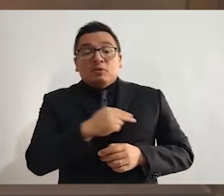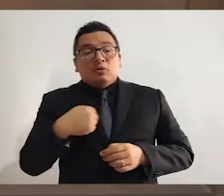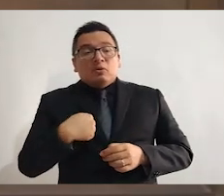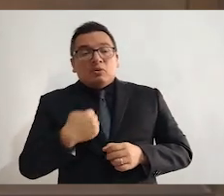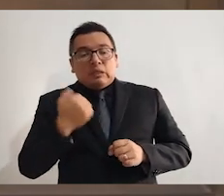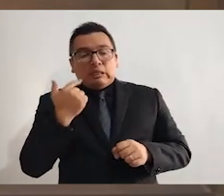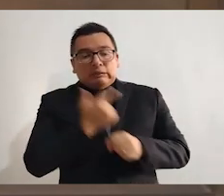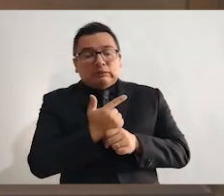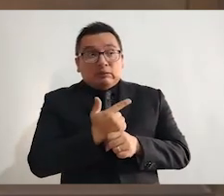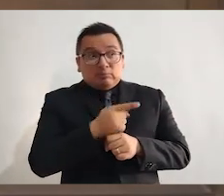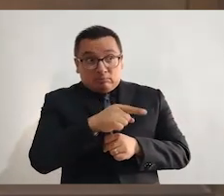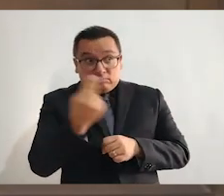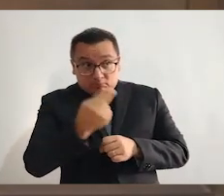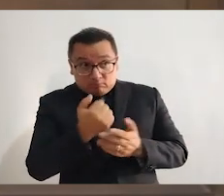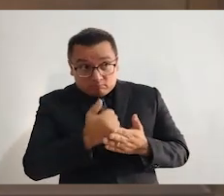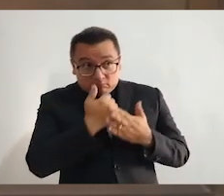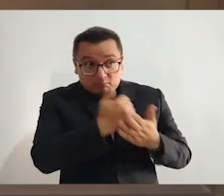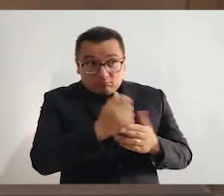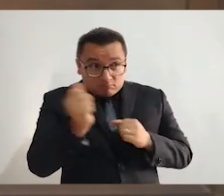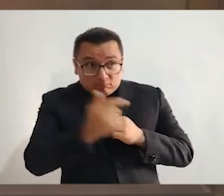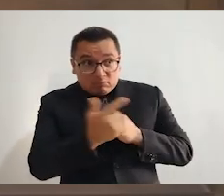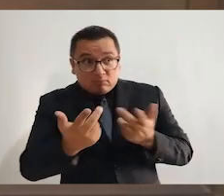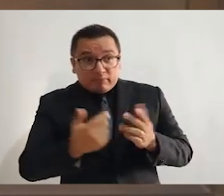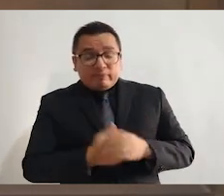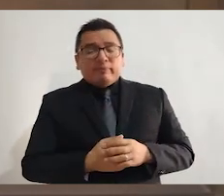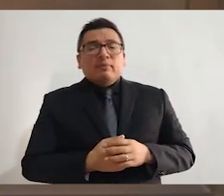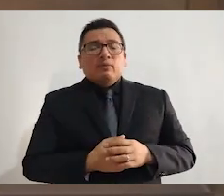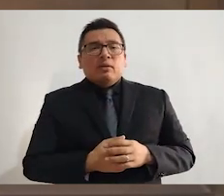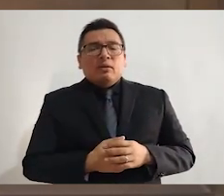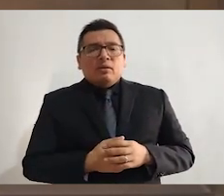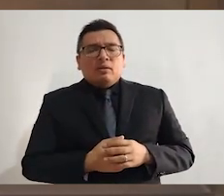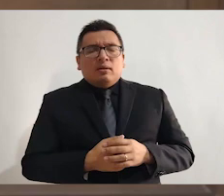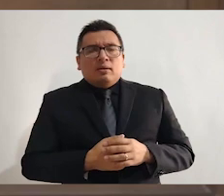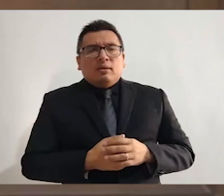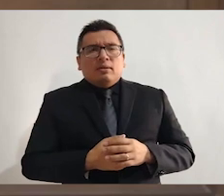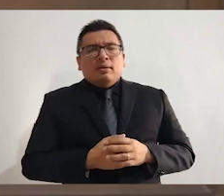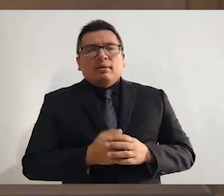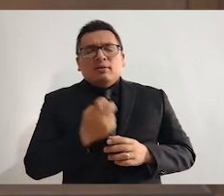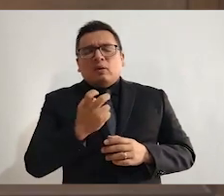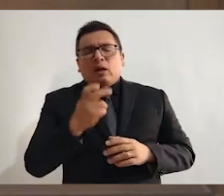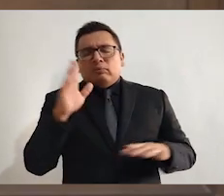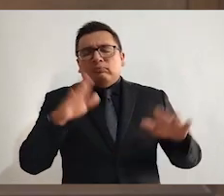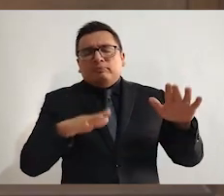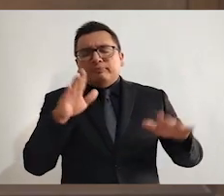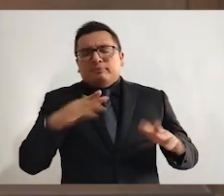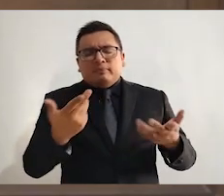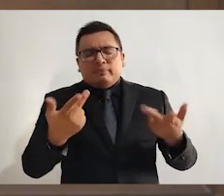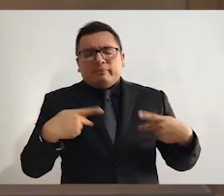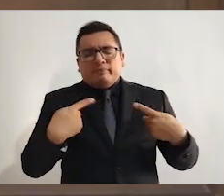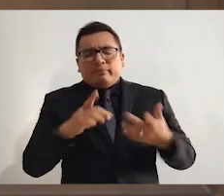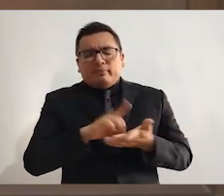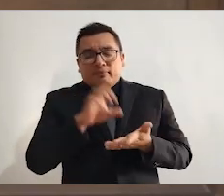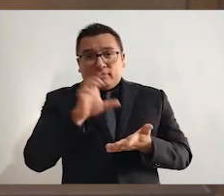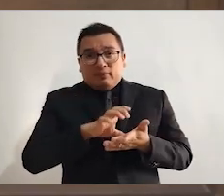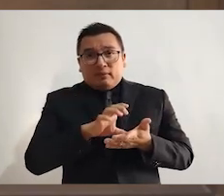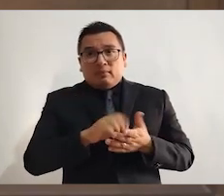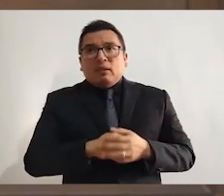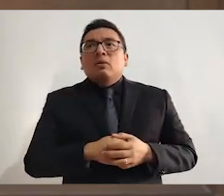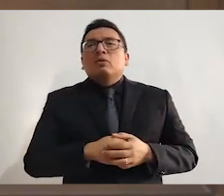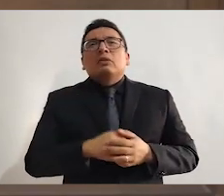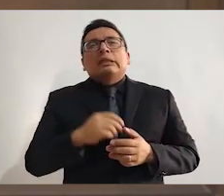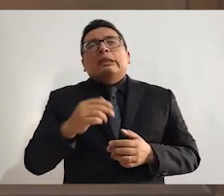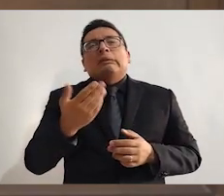identificar, preguntar si necesitan ayuda. Si necesita ayuda de algún tipo, por lo general las personas con discapacidad